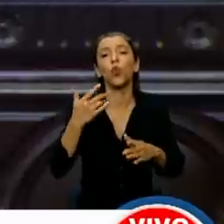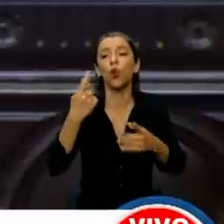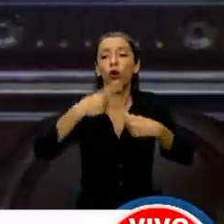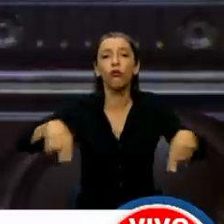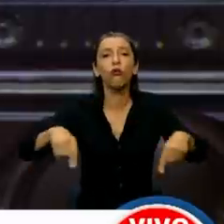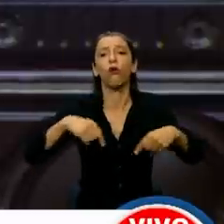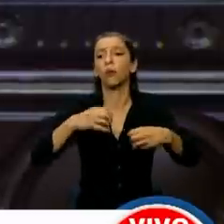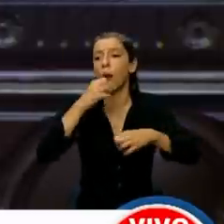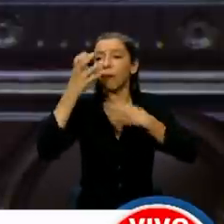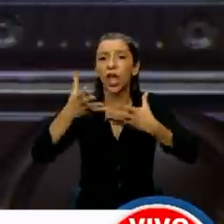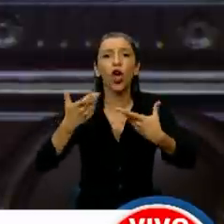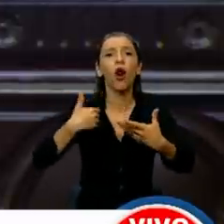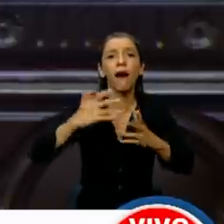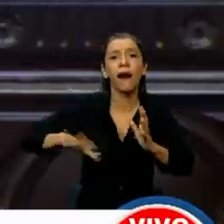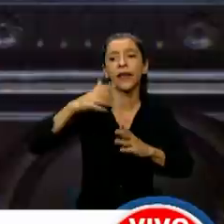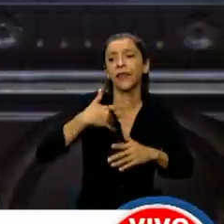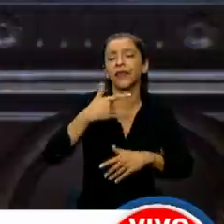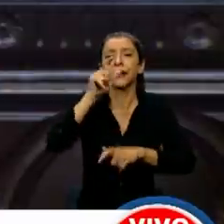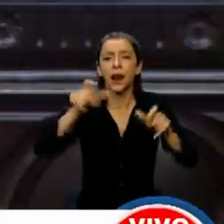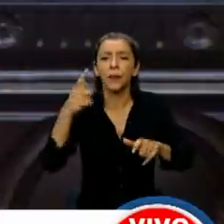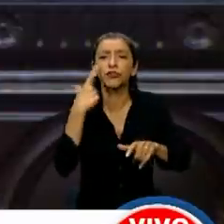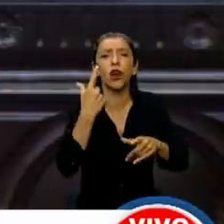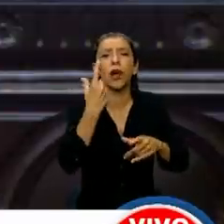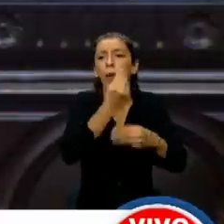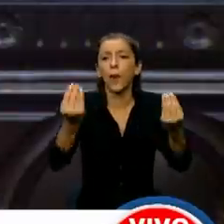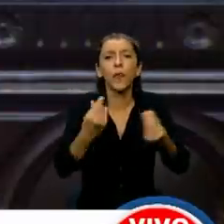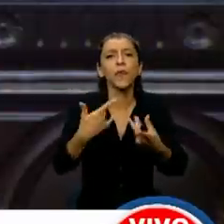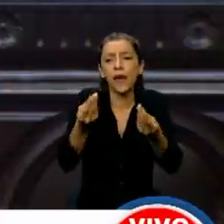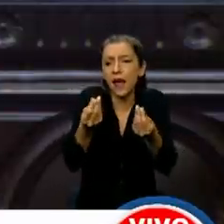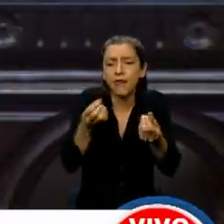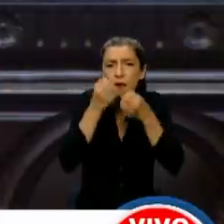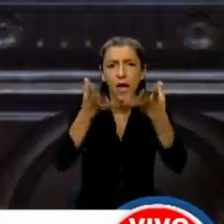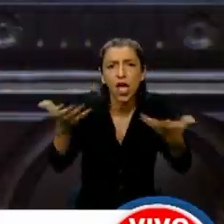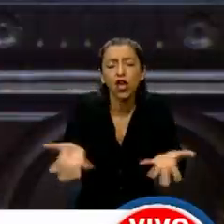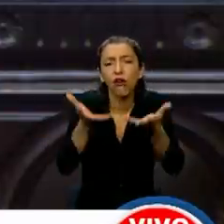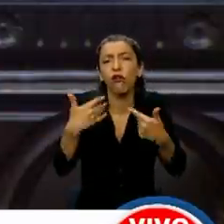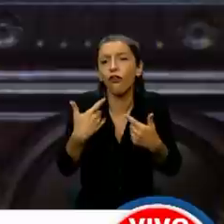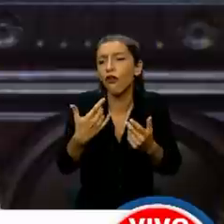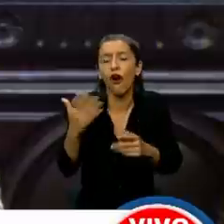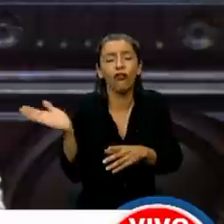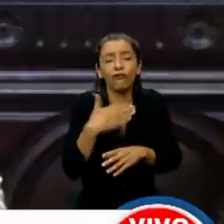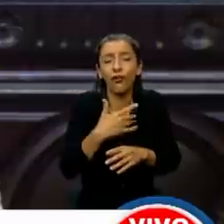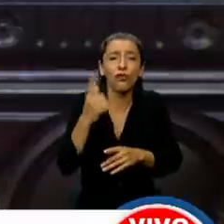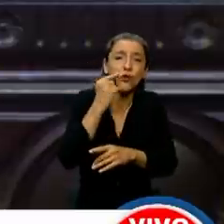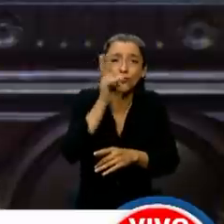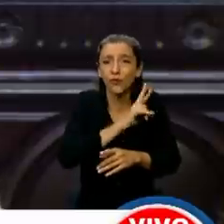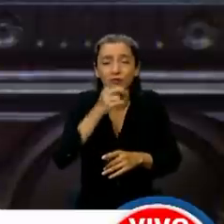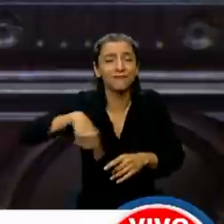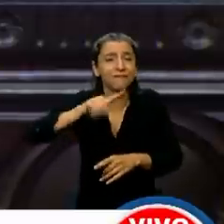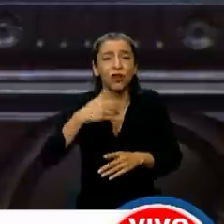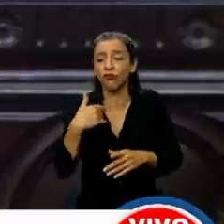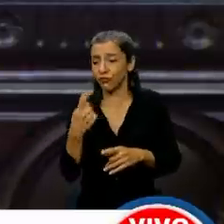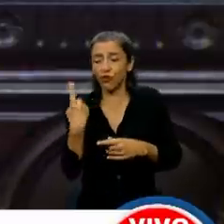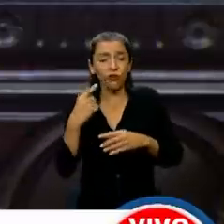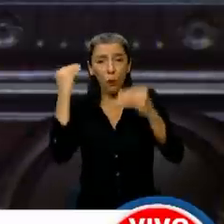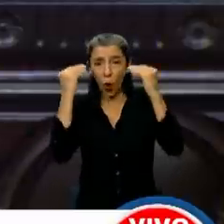de vida de todos los argentinos y argentinas y en donde cada uno de los integrantes de este bloque estamos preocupados pues